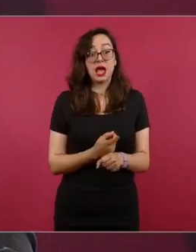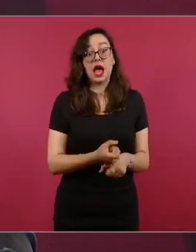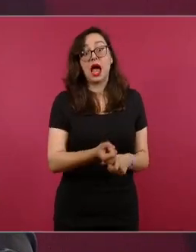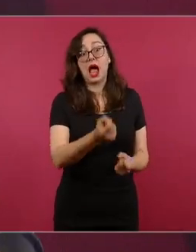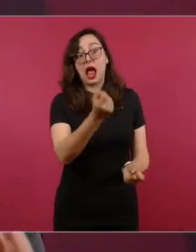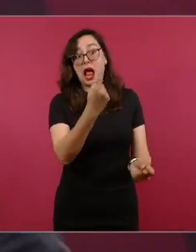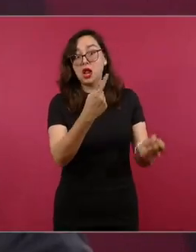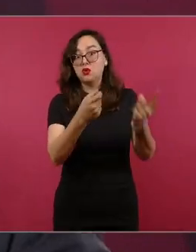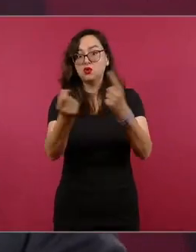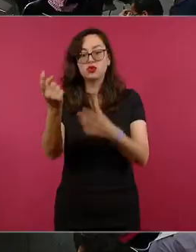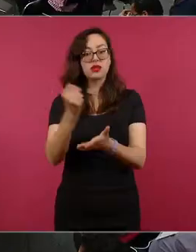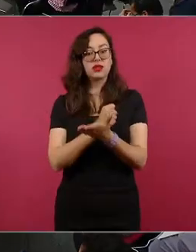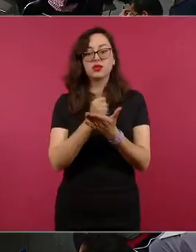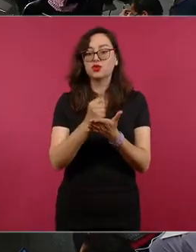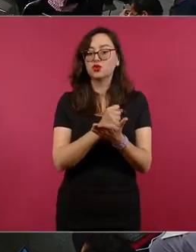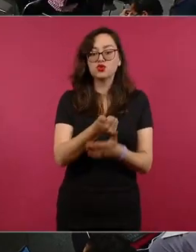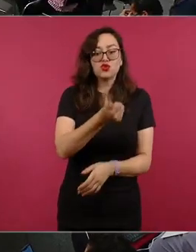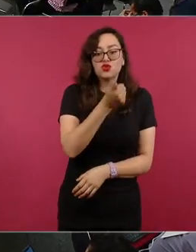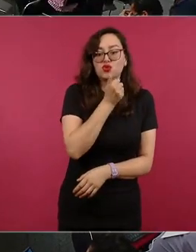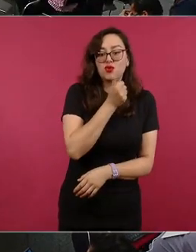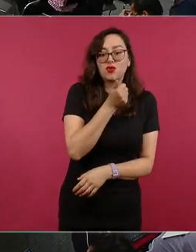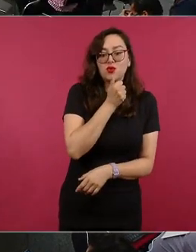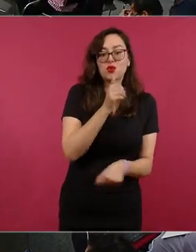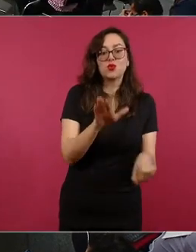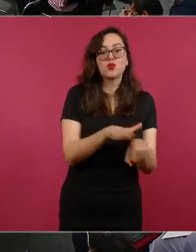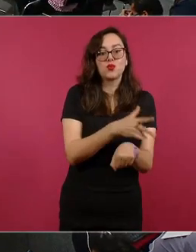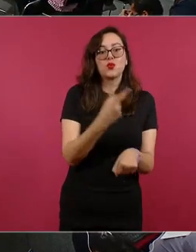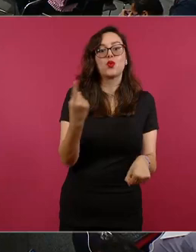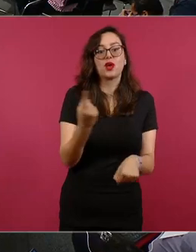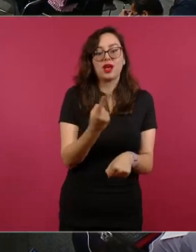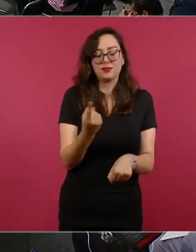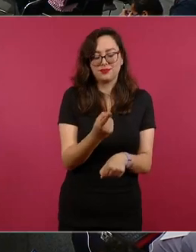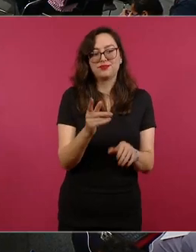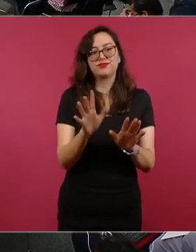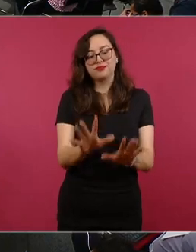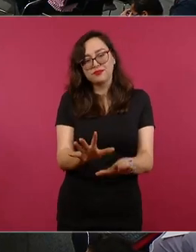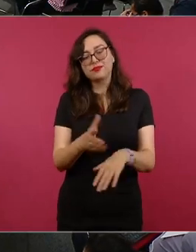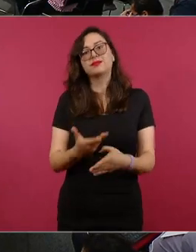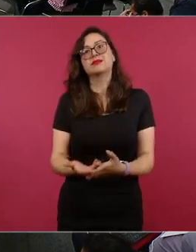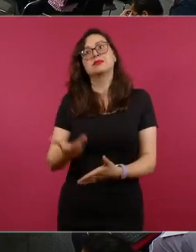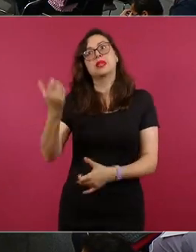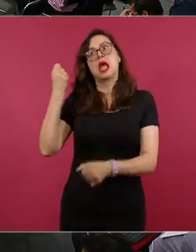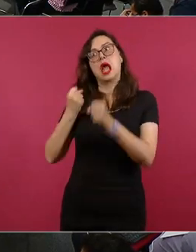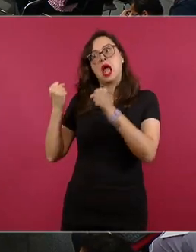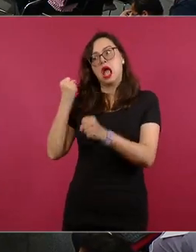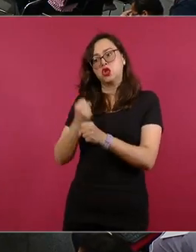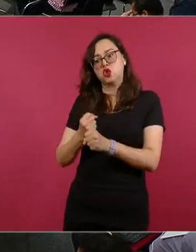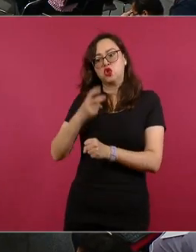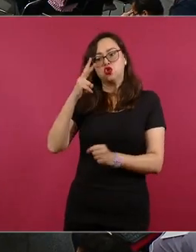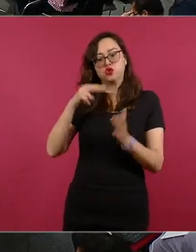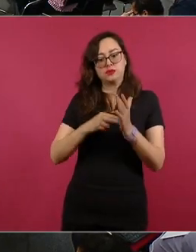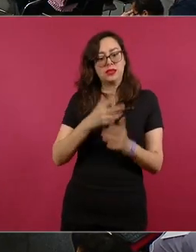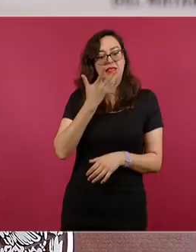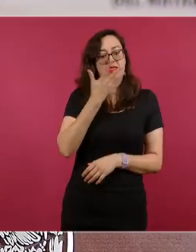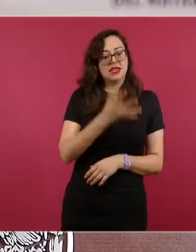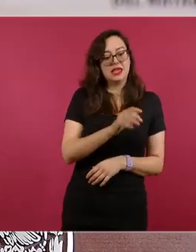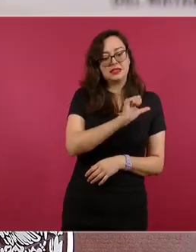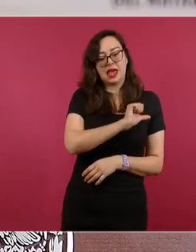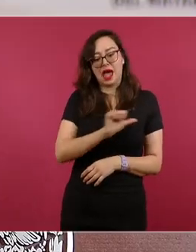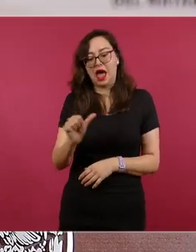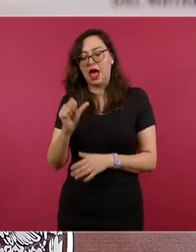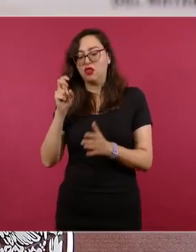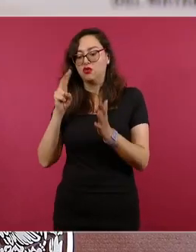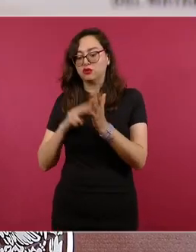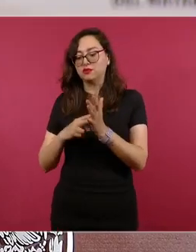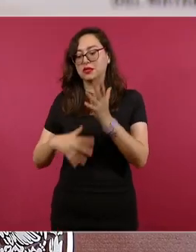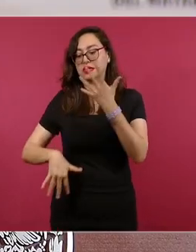la banca privada. El Infonavit entre 2010 y 2015 vendía los créditos a la Bolsa de